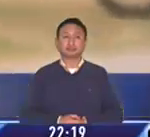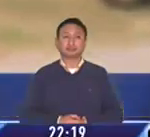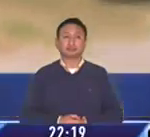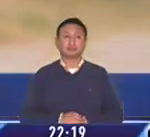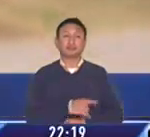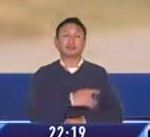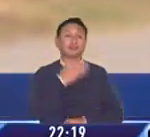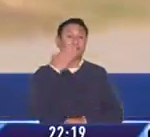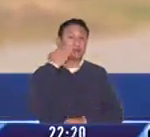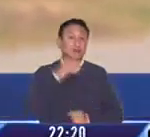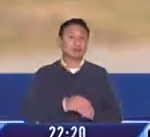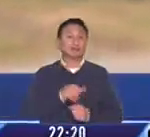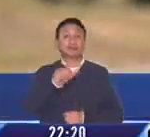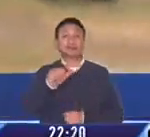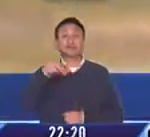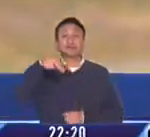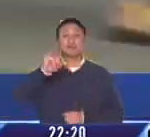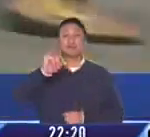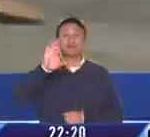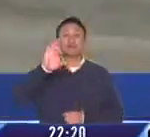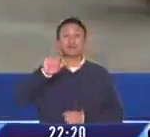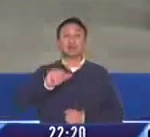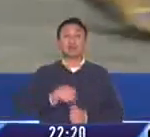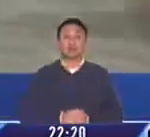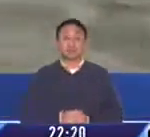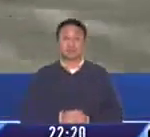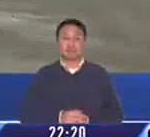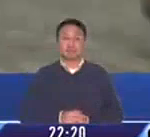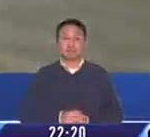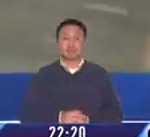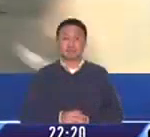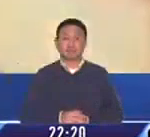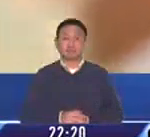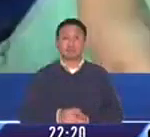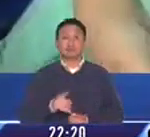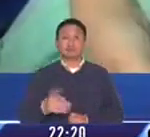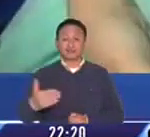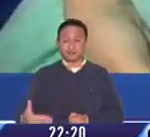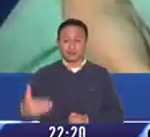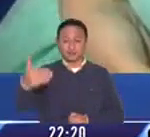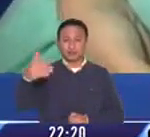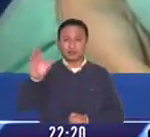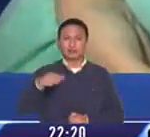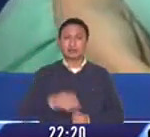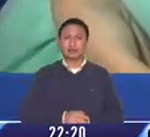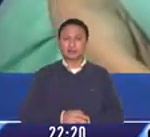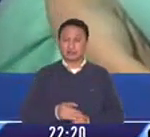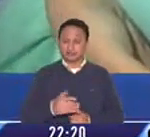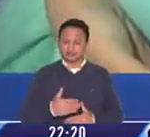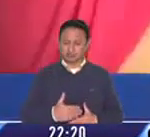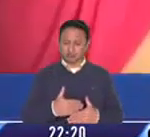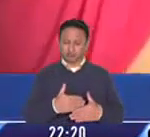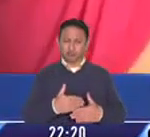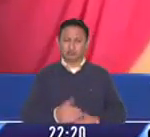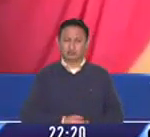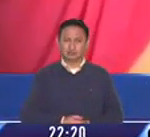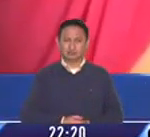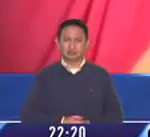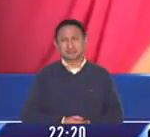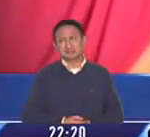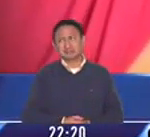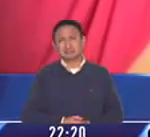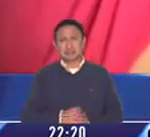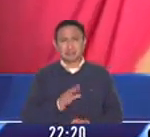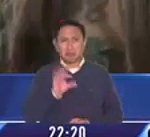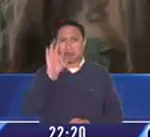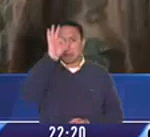Anita relató que meses atrás vio a su hija que la barriga le iba creciendo. En son de chiste le dijo que se está engordando. Hasta ese momento no